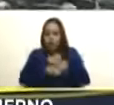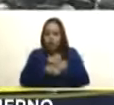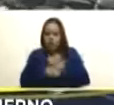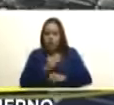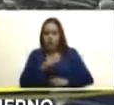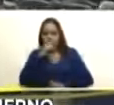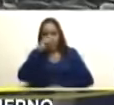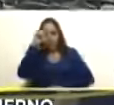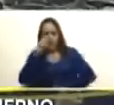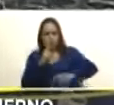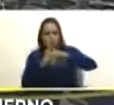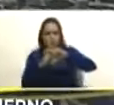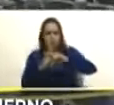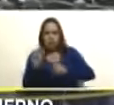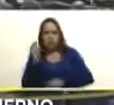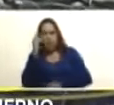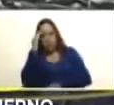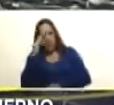lo vieron